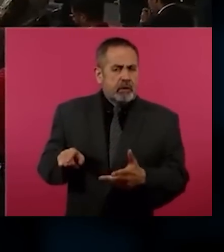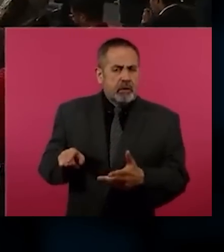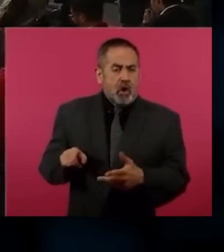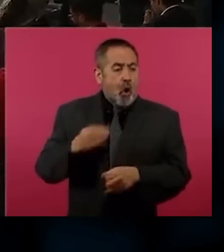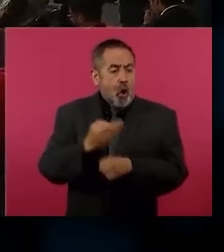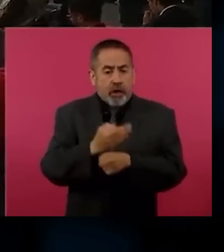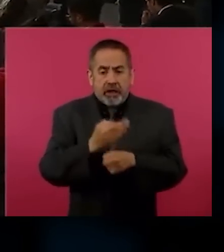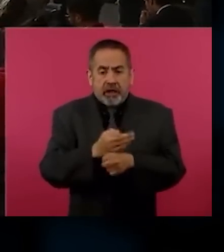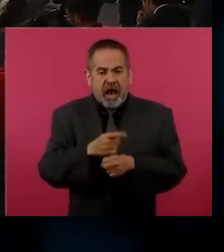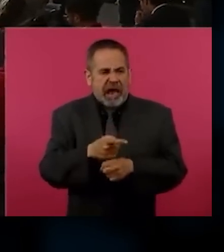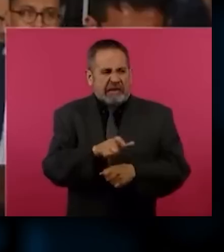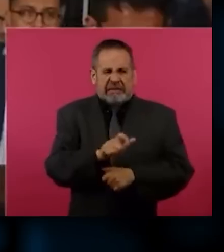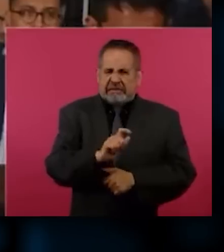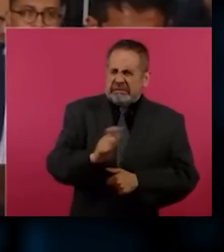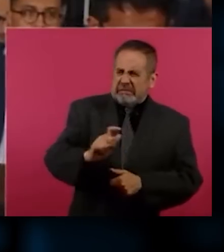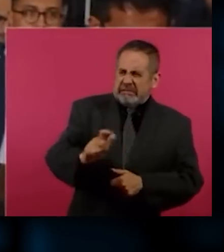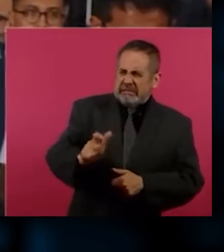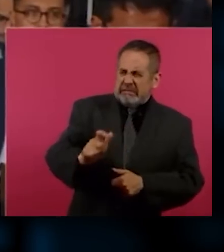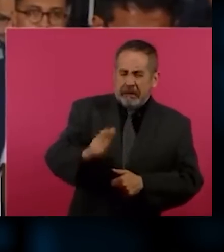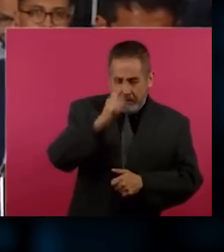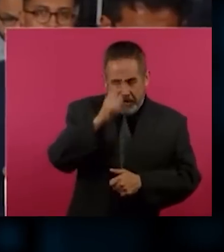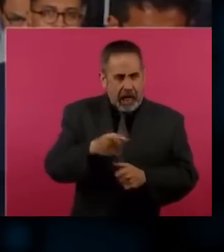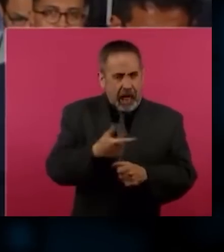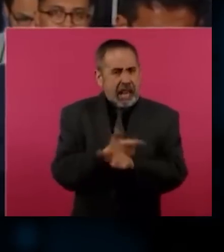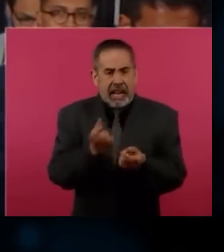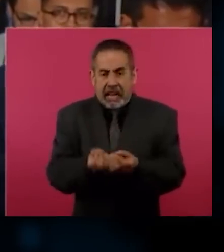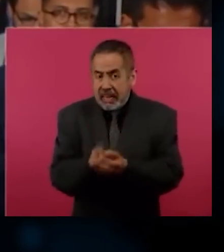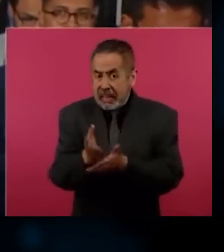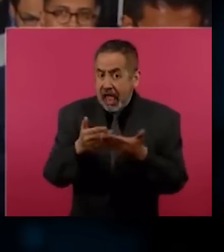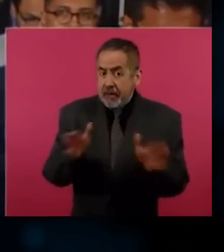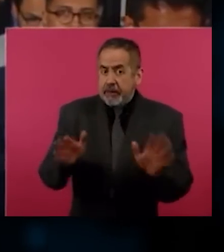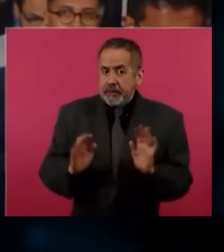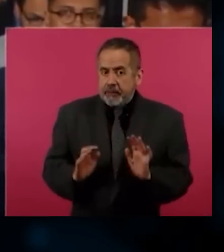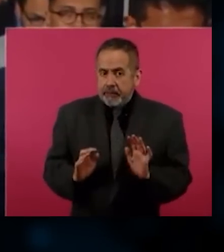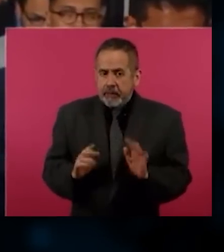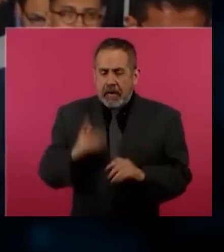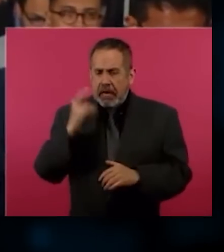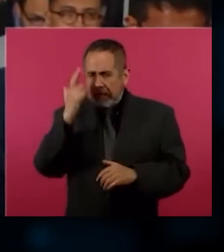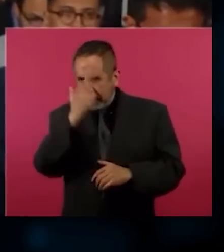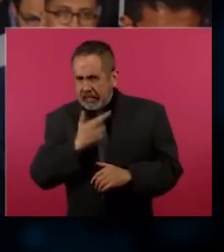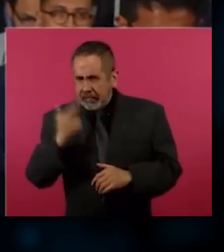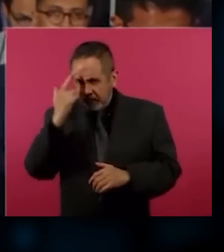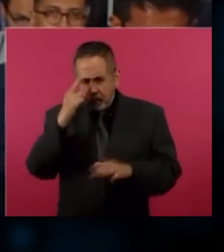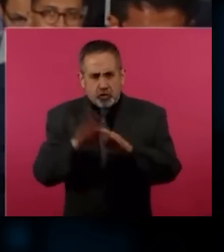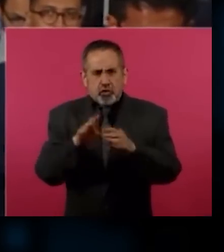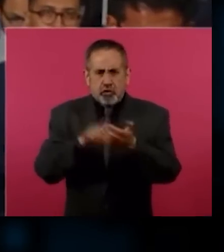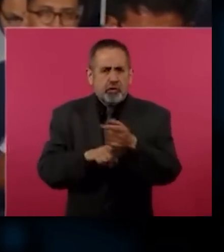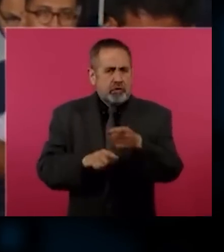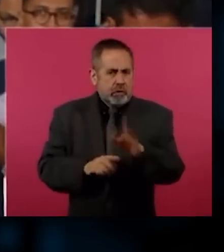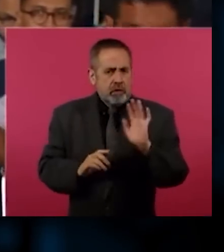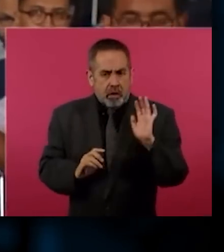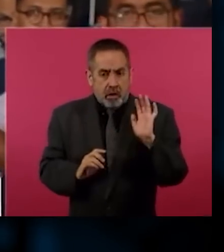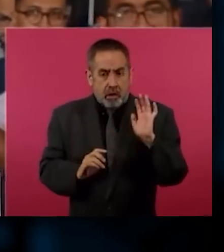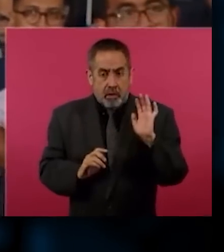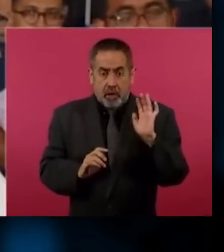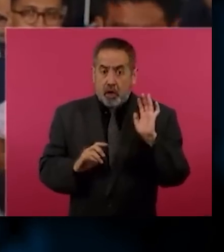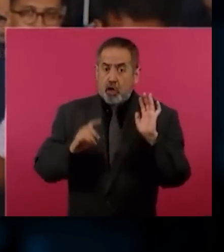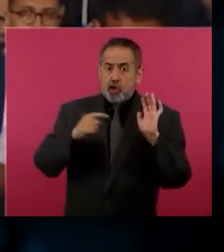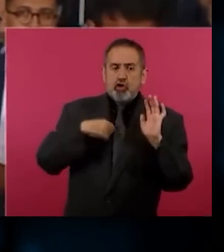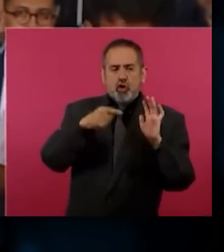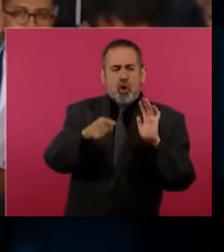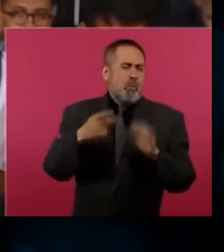soltando muchísimo dinero para liberarlo. Es eso, que se haga una revisión del caso, pero de ahí a que yo